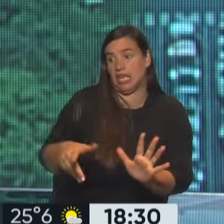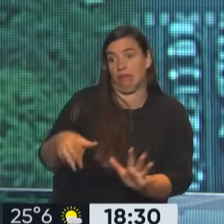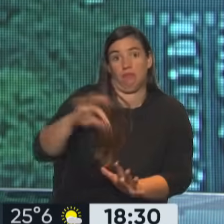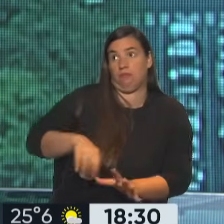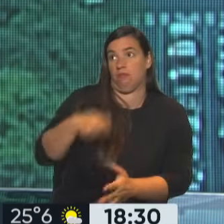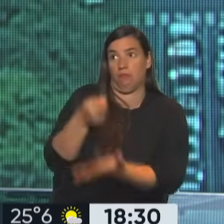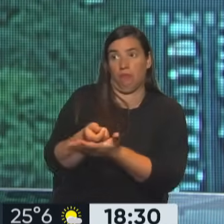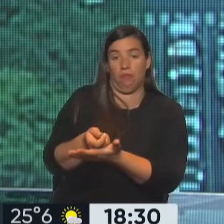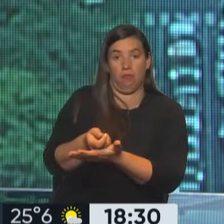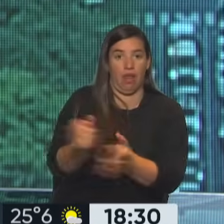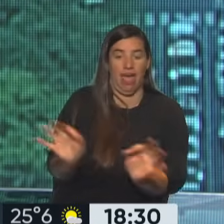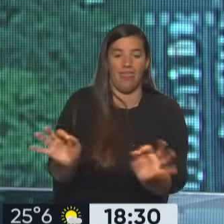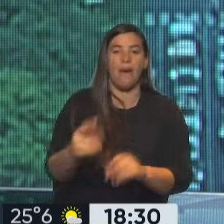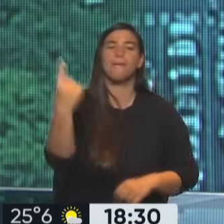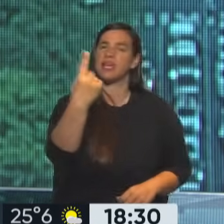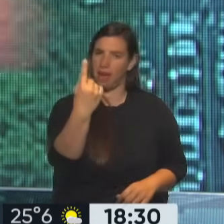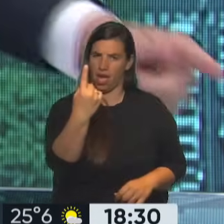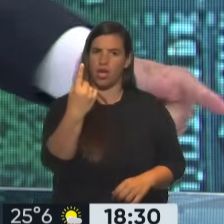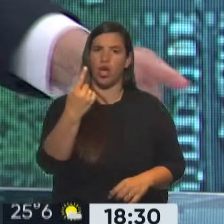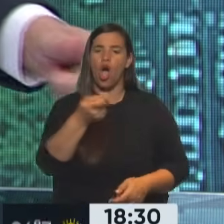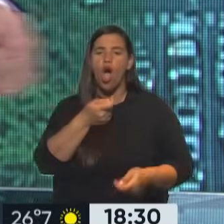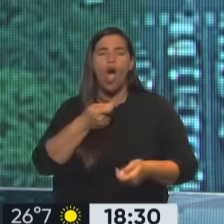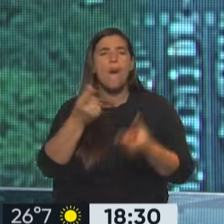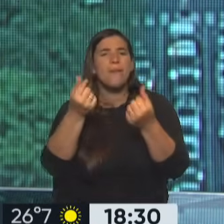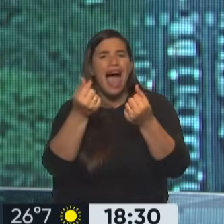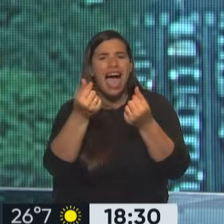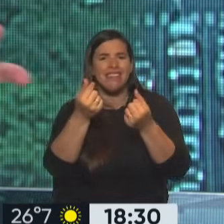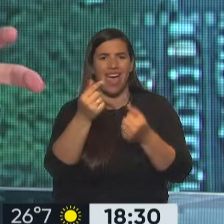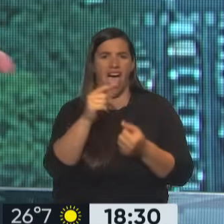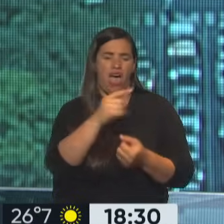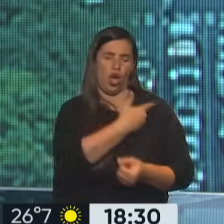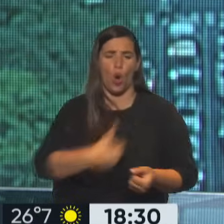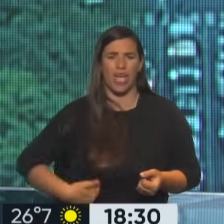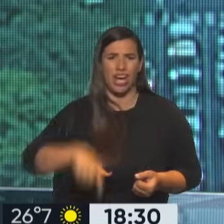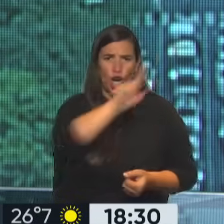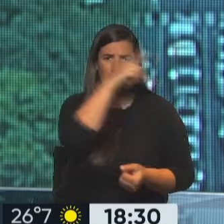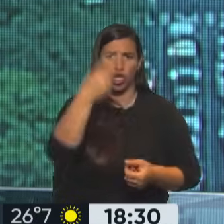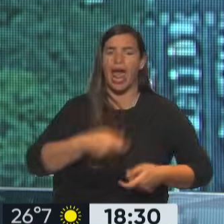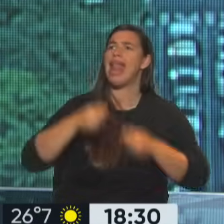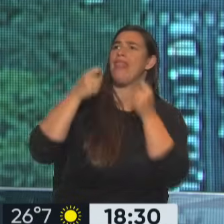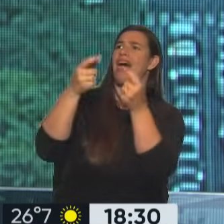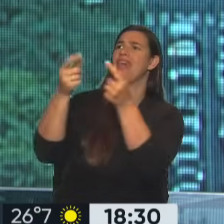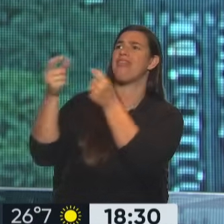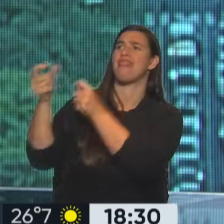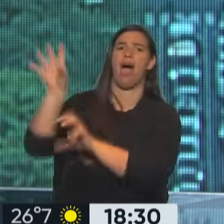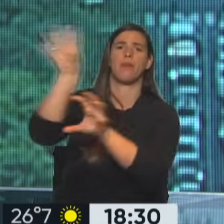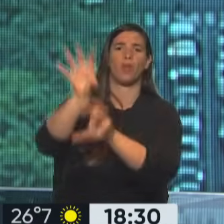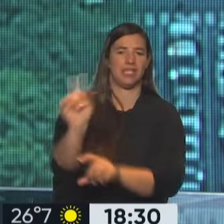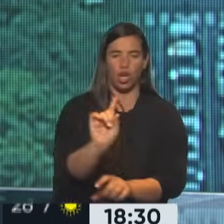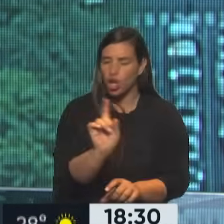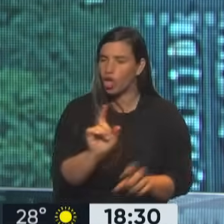la coparticipación no es plata del gobierno nacional que se la da a las provincias. Es lo que recauda en las distintas